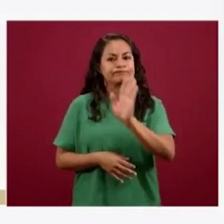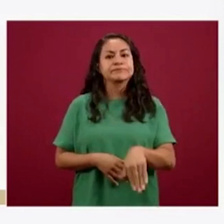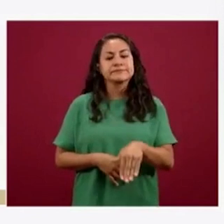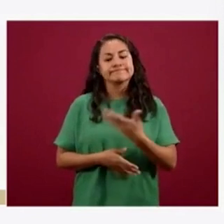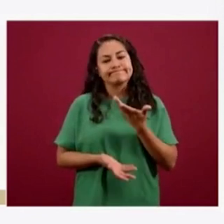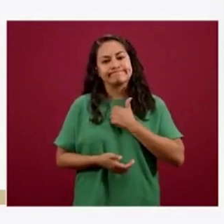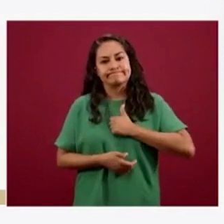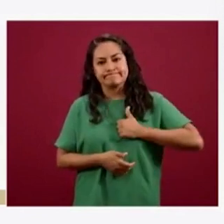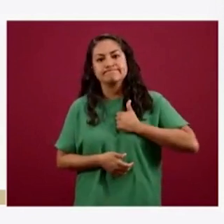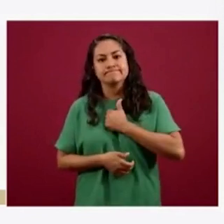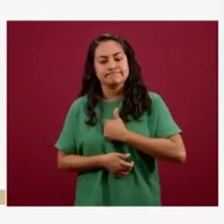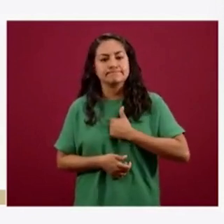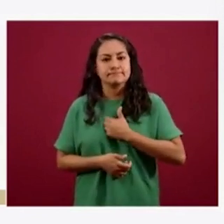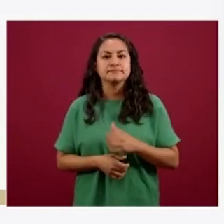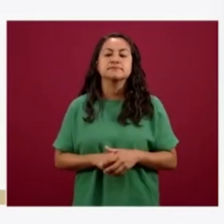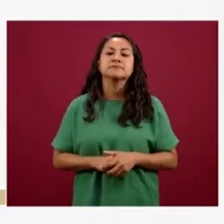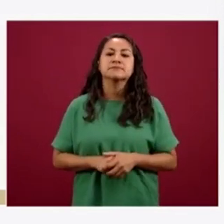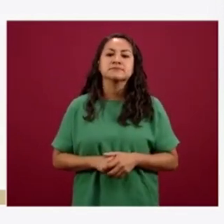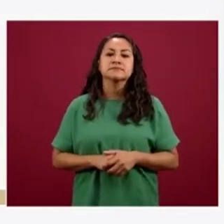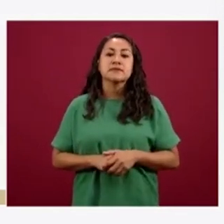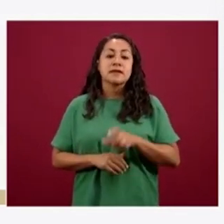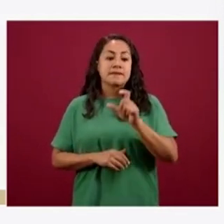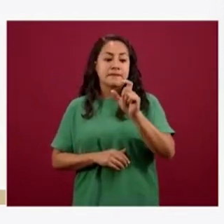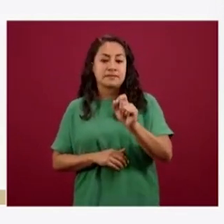cifra, y de las